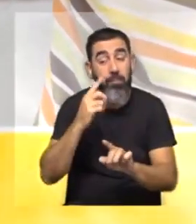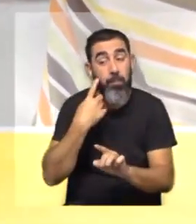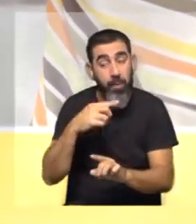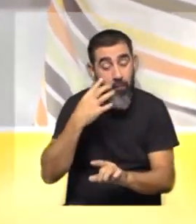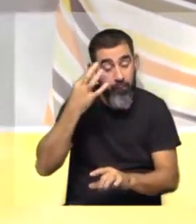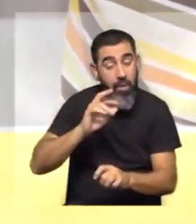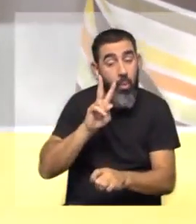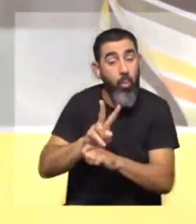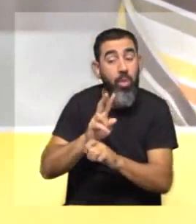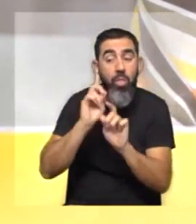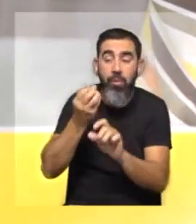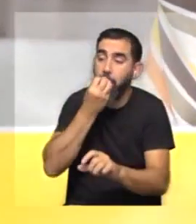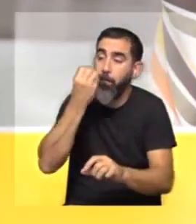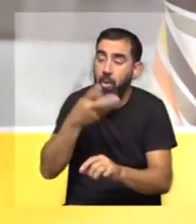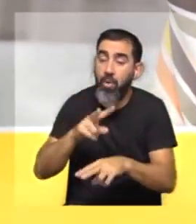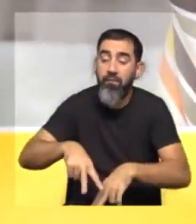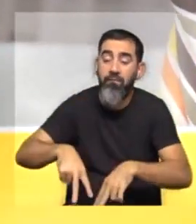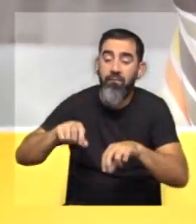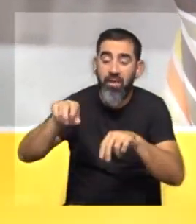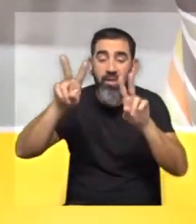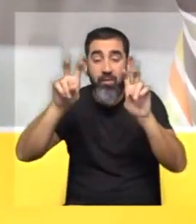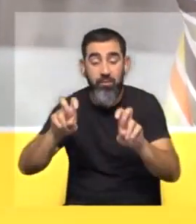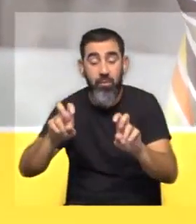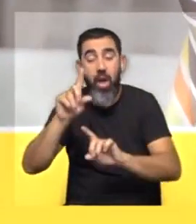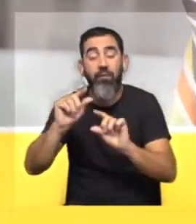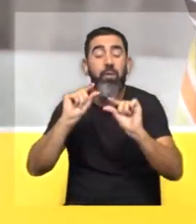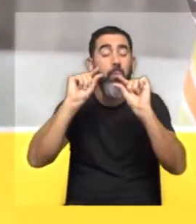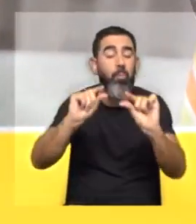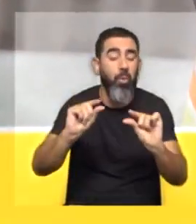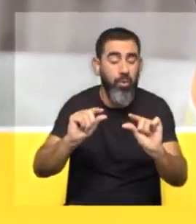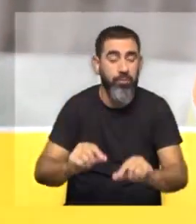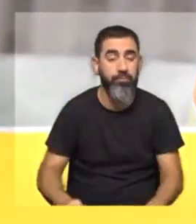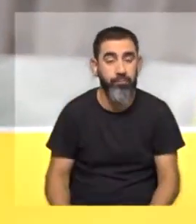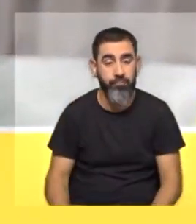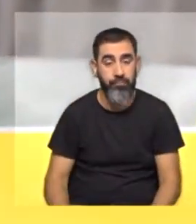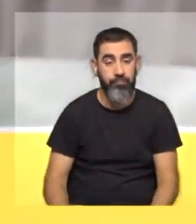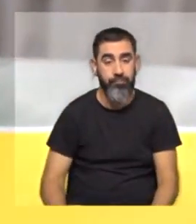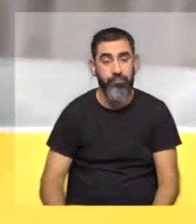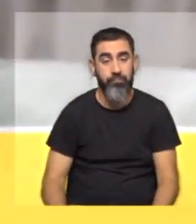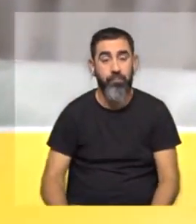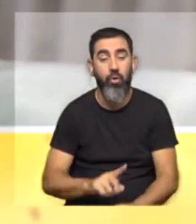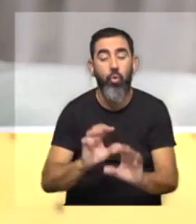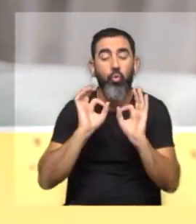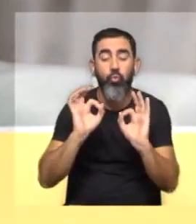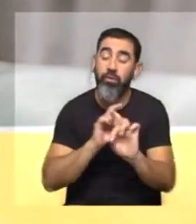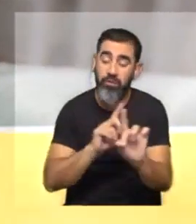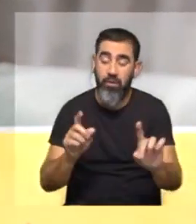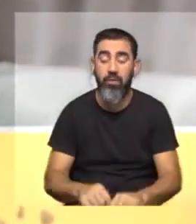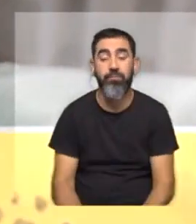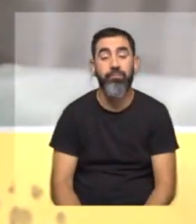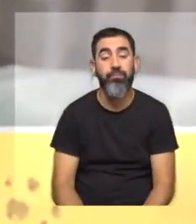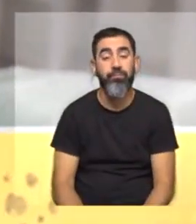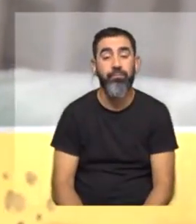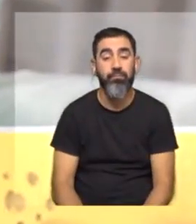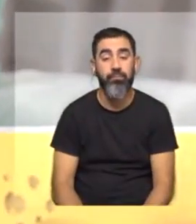brinda no es el mejor y la investigación relacionada a la misma, en nuestro país en particular, no es demasiado abundante.